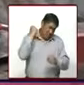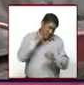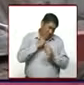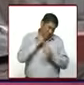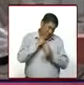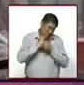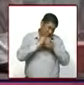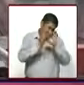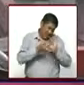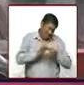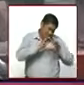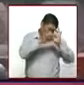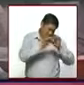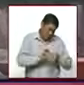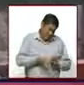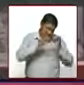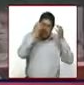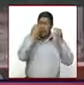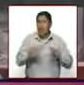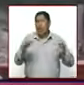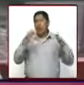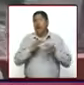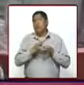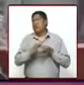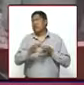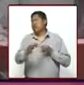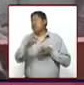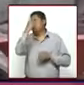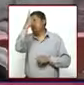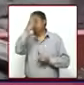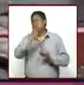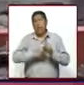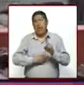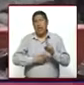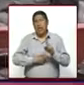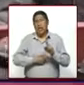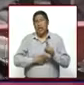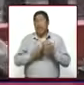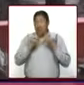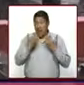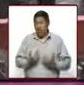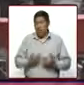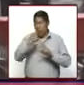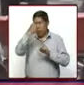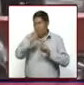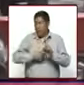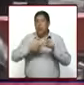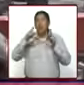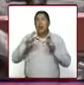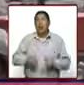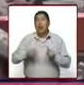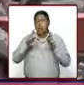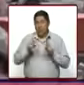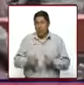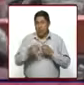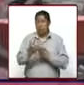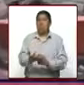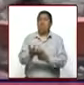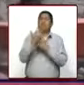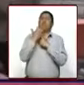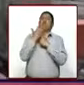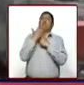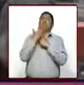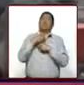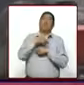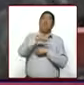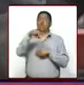de mantenimiento, trabajos que ya se están prolongando por más de un mes, y que en este mes la gente se ve obligada a caminar